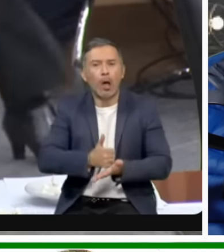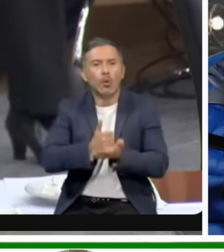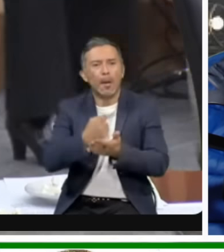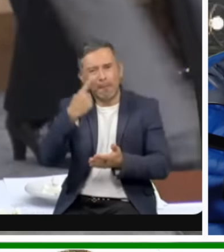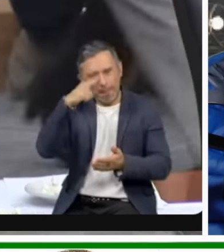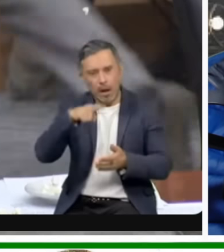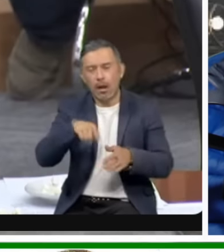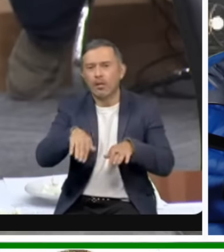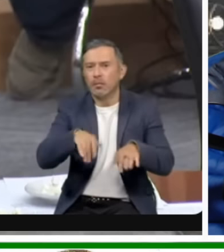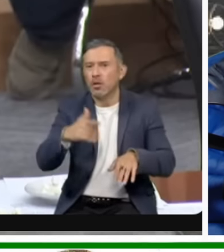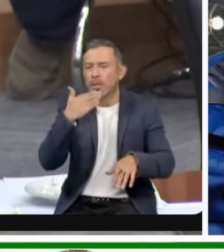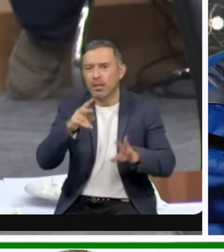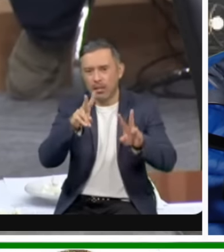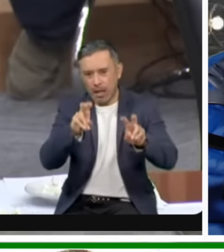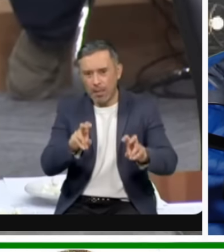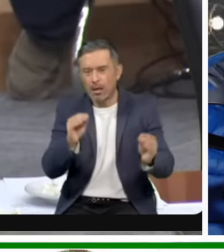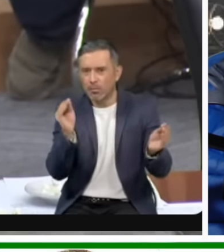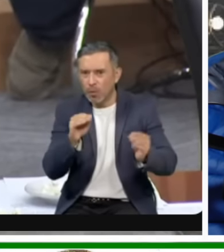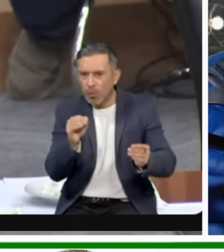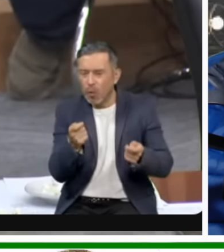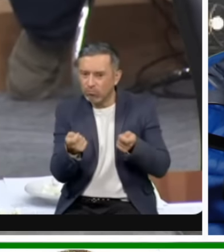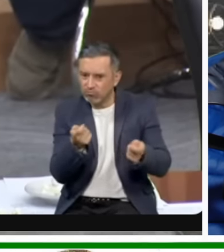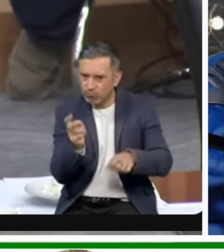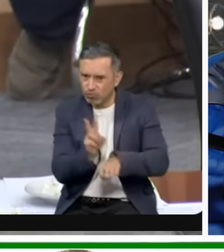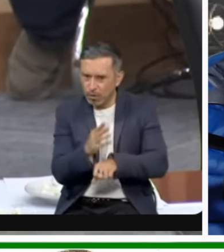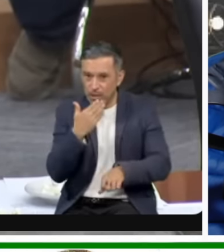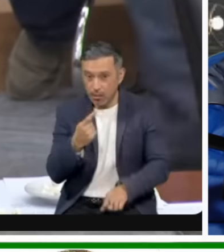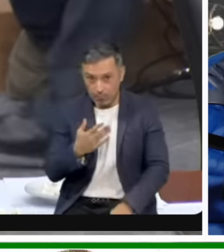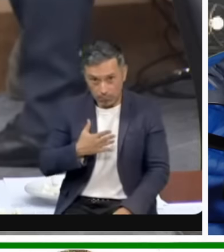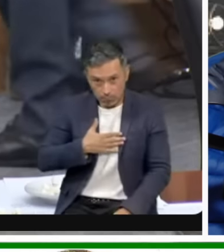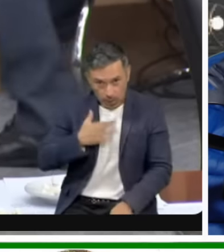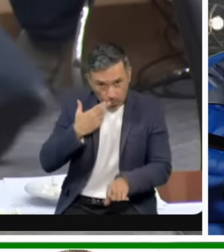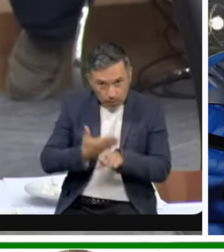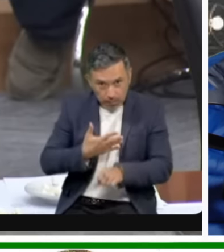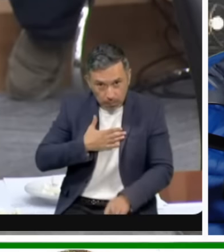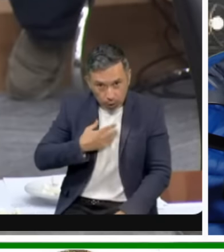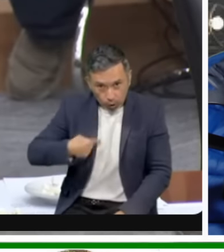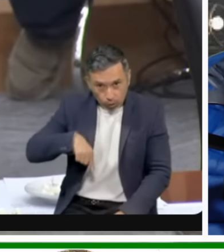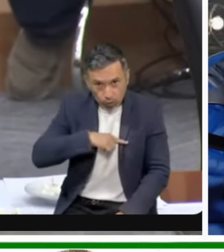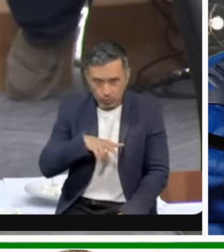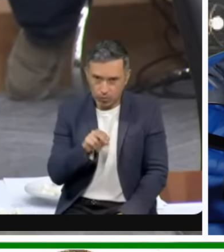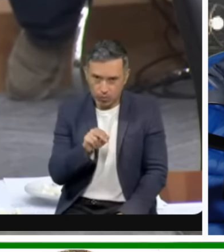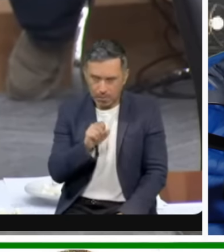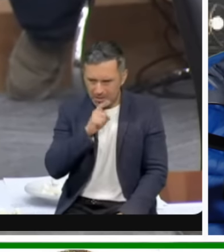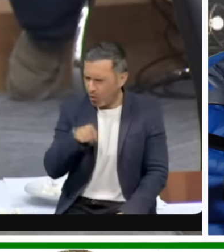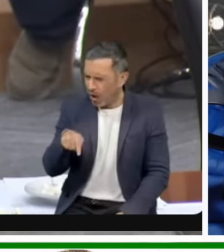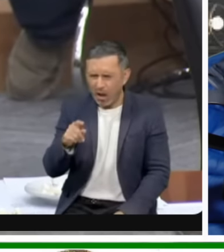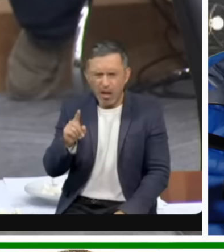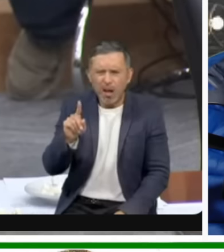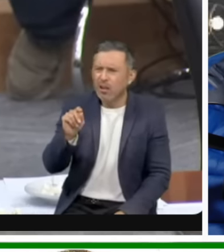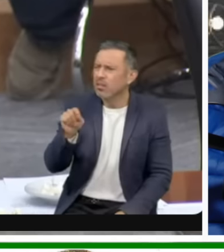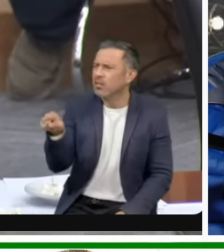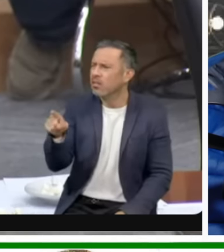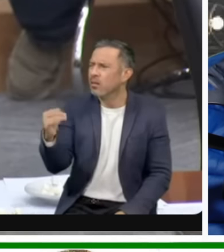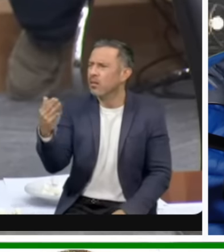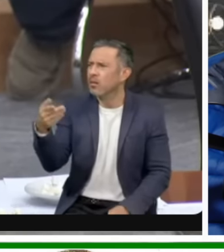desarrollo de estos debates y no por nosotros Porque si coincido en algo que alguien mencionó en esta mesa es un